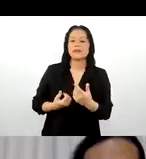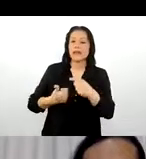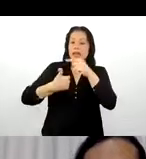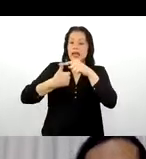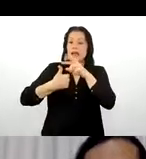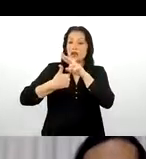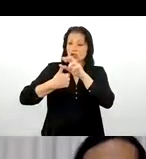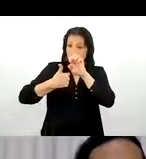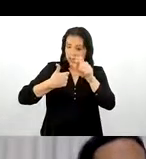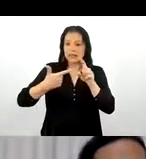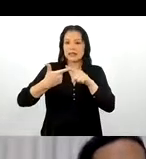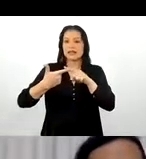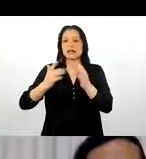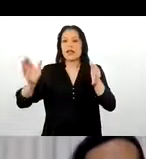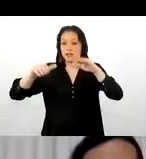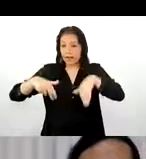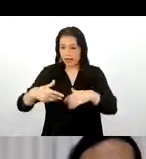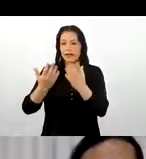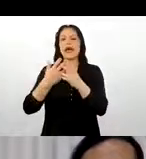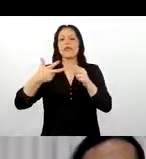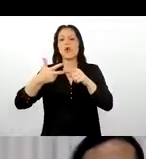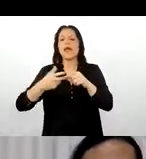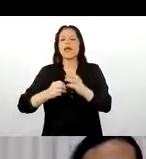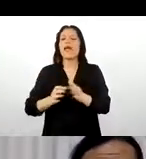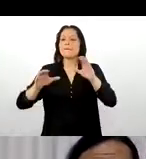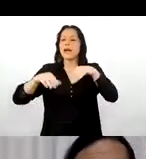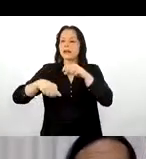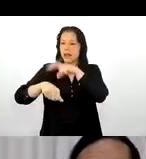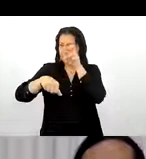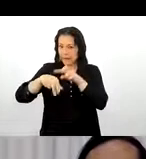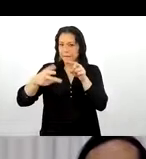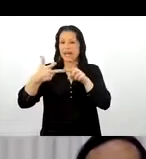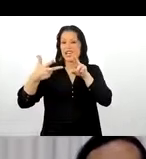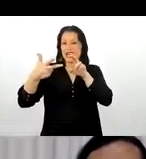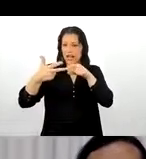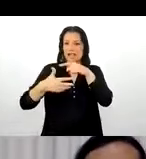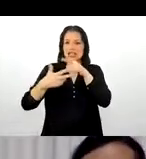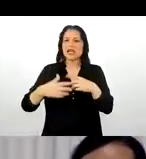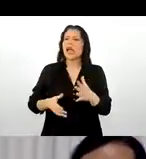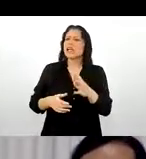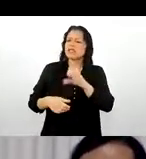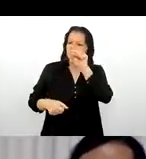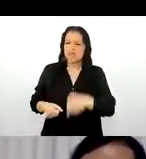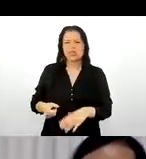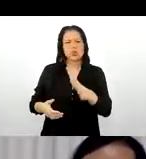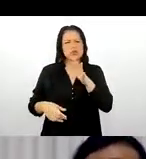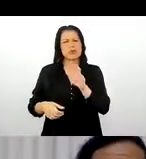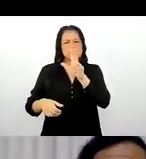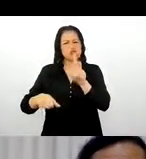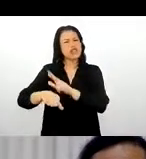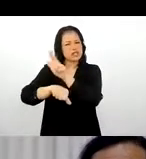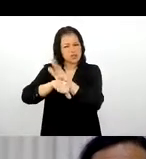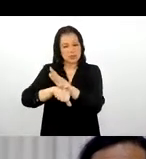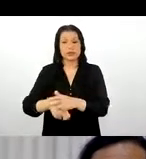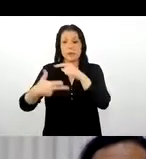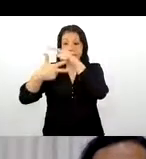Sagrado, Parque de la Papa en Pisac y Racchi, que se encuentra en la zona sur, a 3 horas de la ciudad de Cusco. 3 experiencias